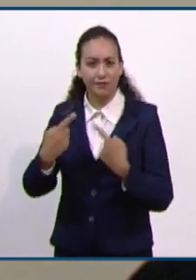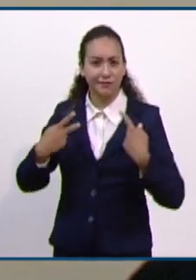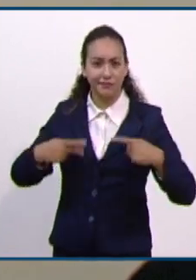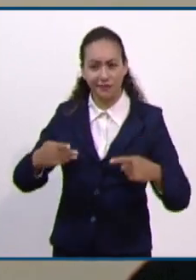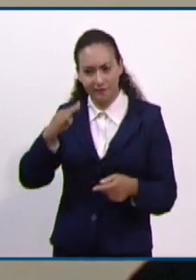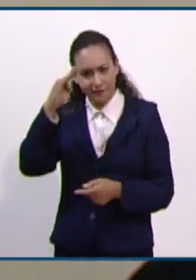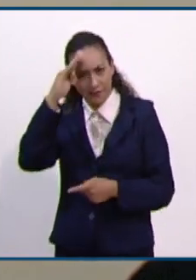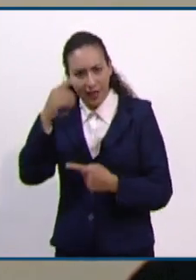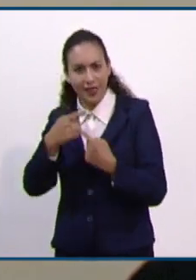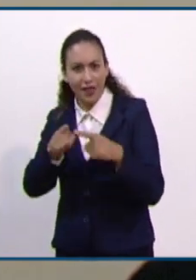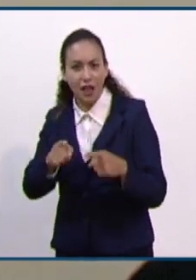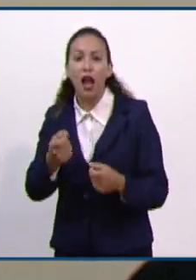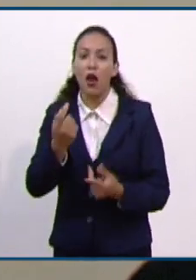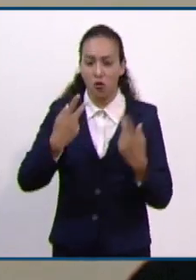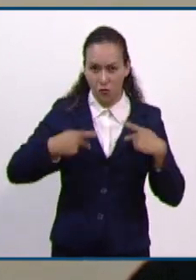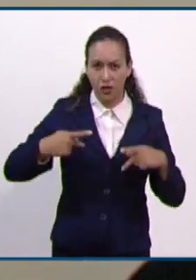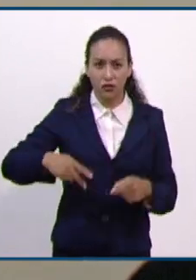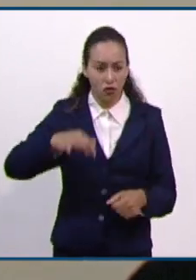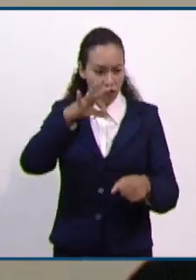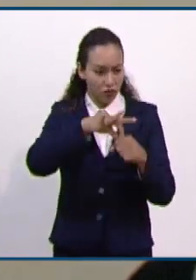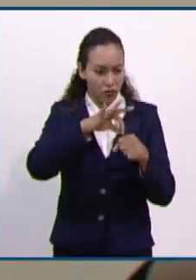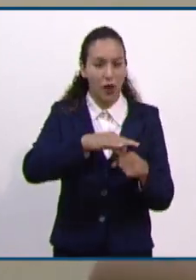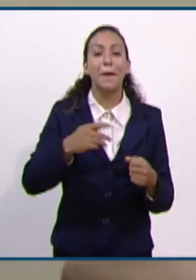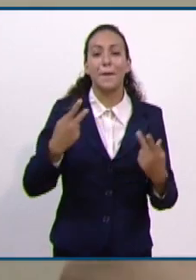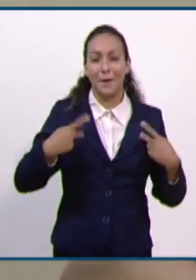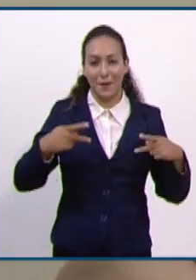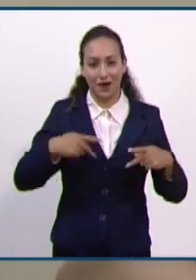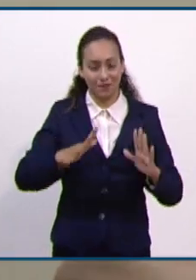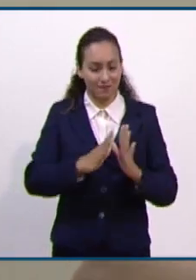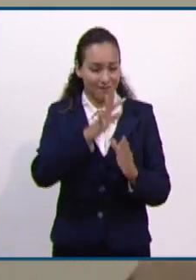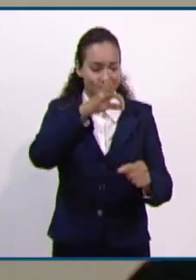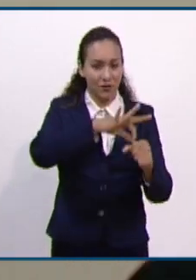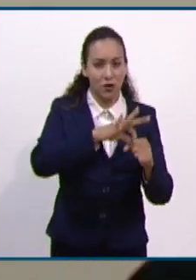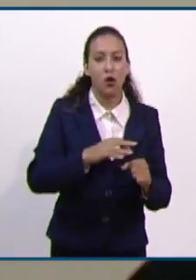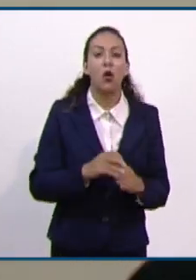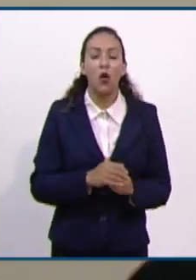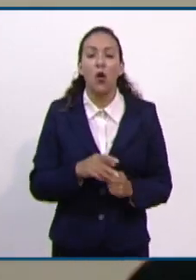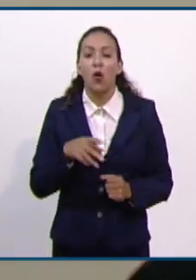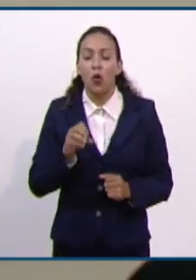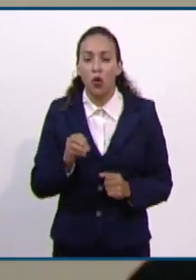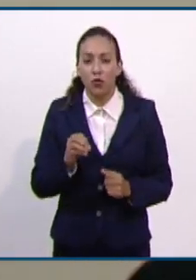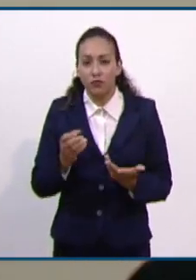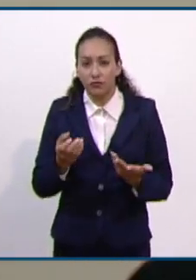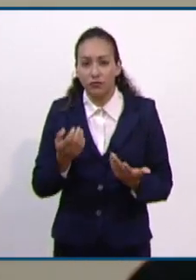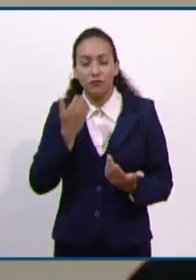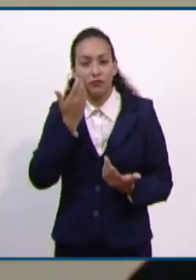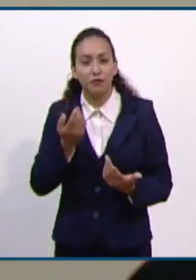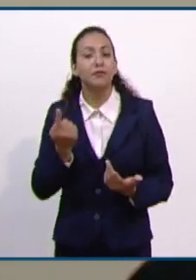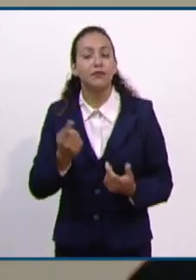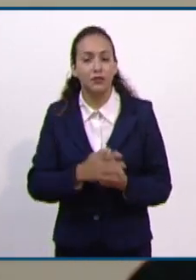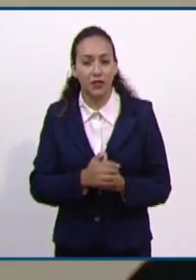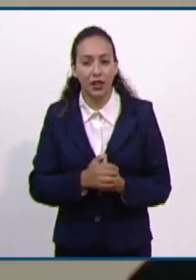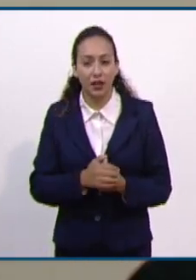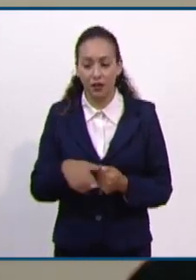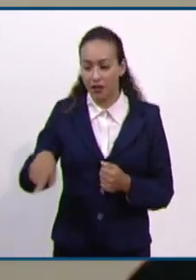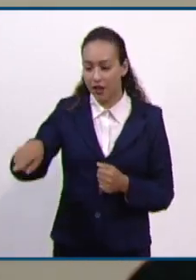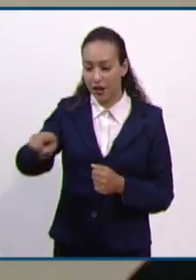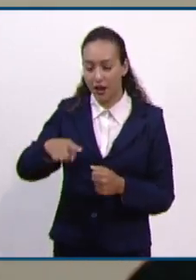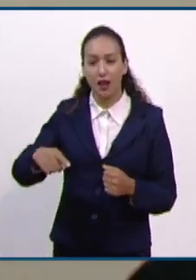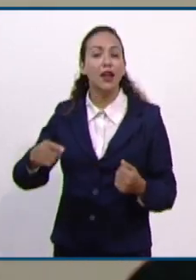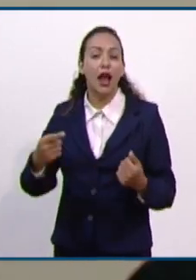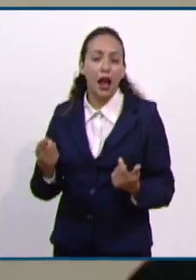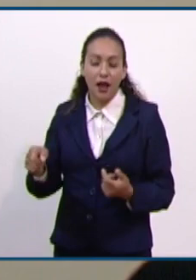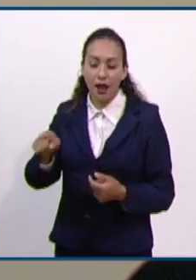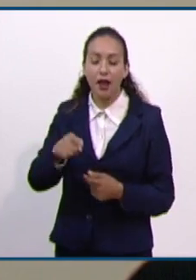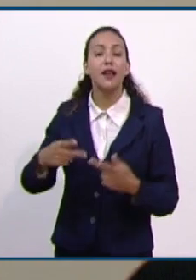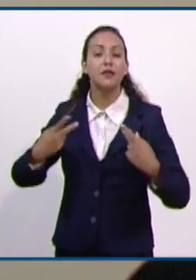de elección popular, cuya única directriz son, o por lo menos creo yo debiera ser, las promesas hechas a sus